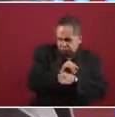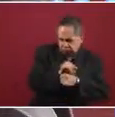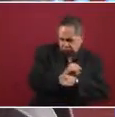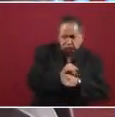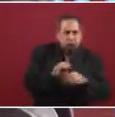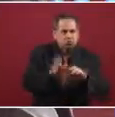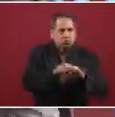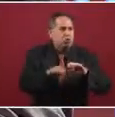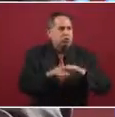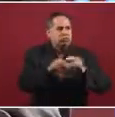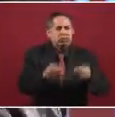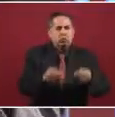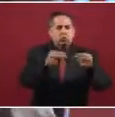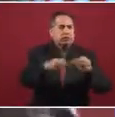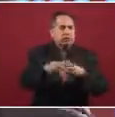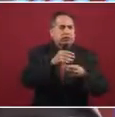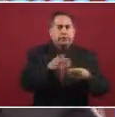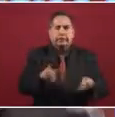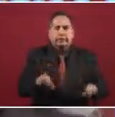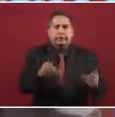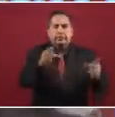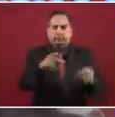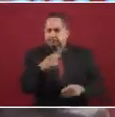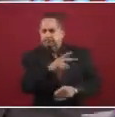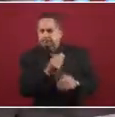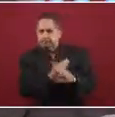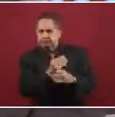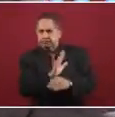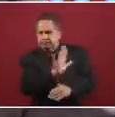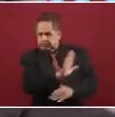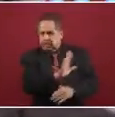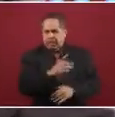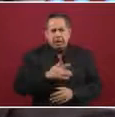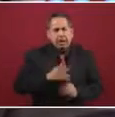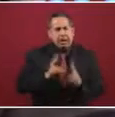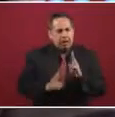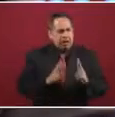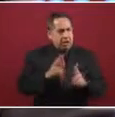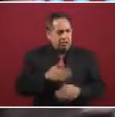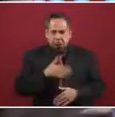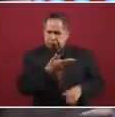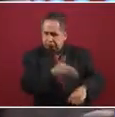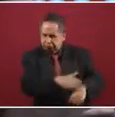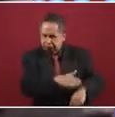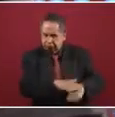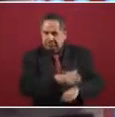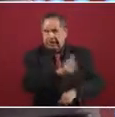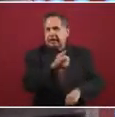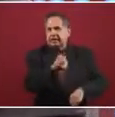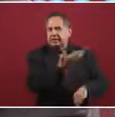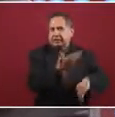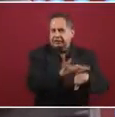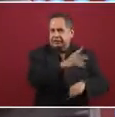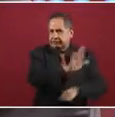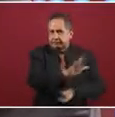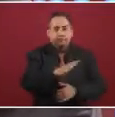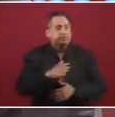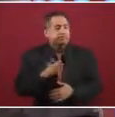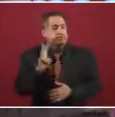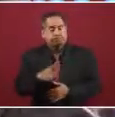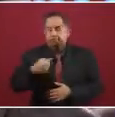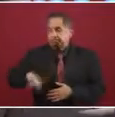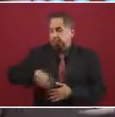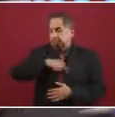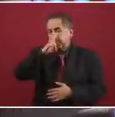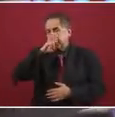dumping que debe resolverse al interior de Estados Unidos. Pero de todas maneras se le manifestó al señor secretario que a nosotros nos preocupa mucho